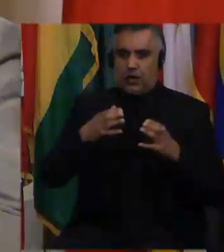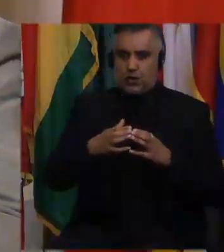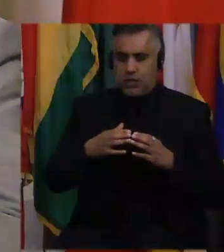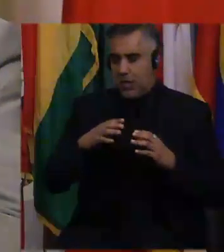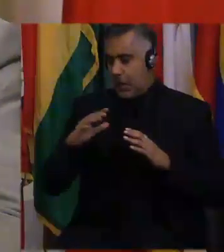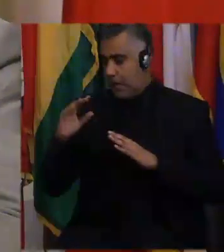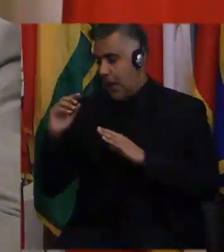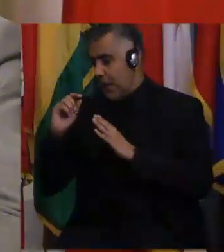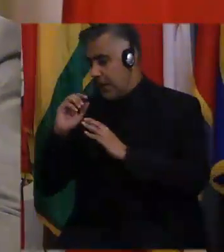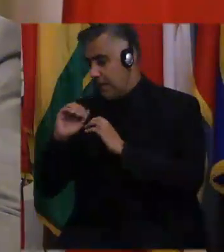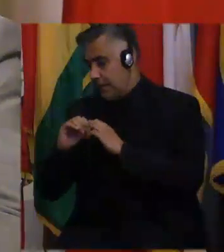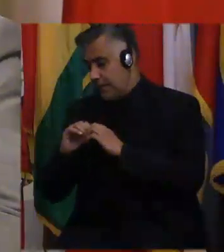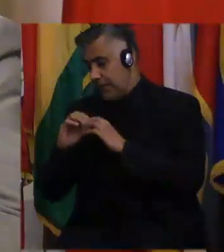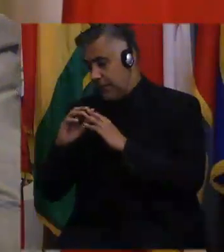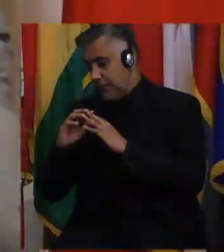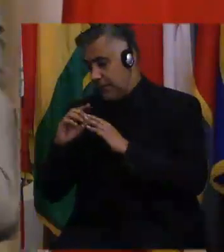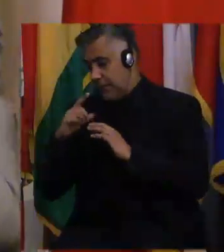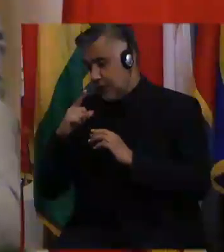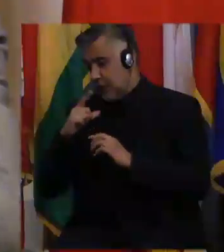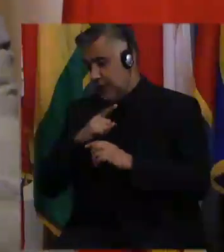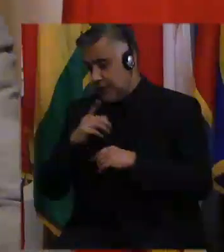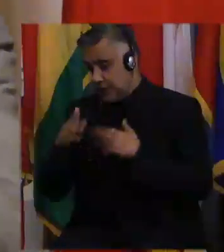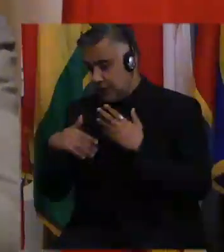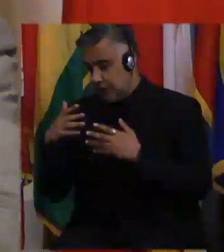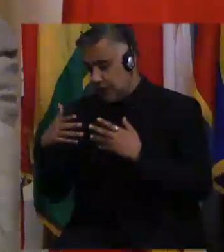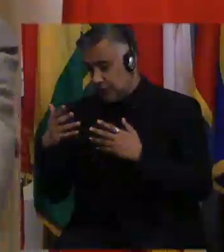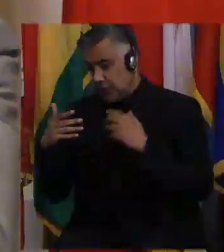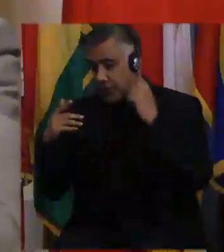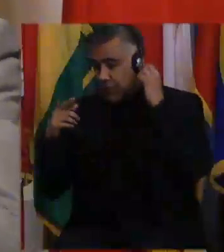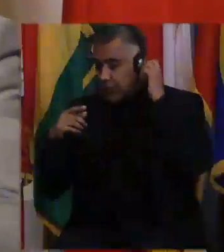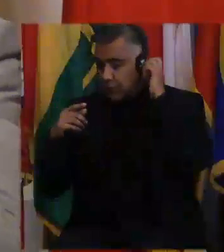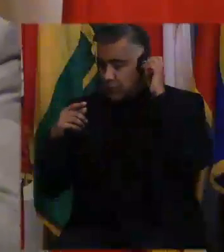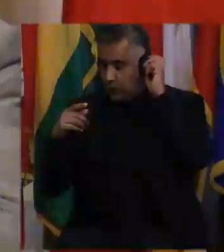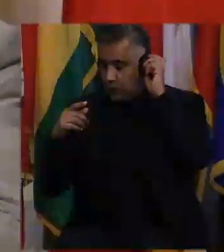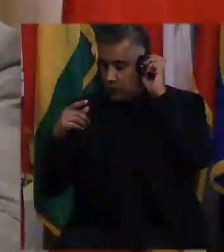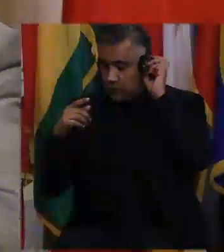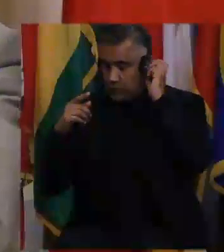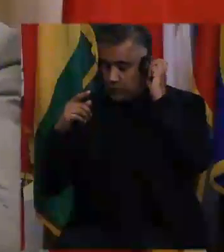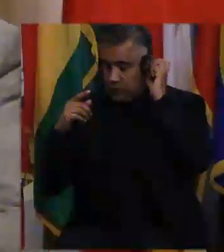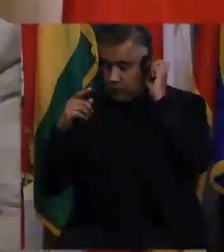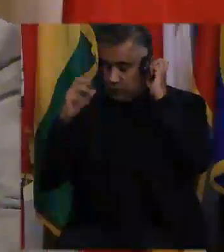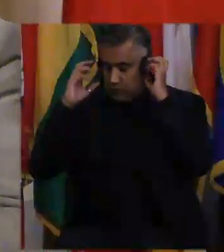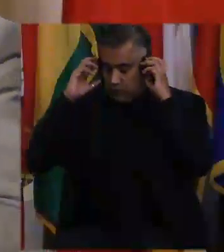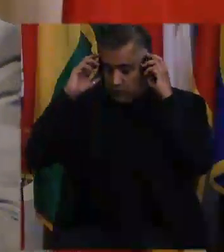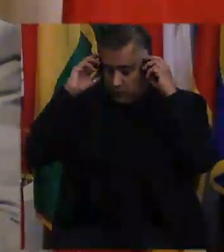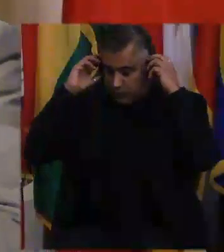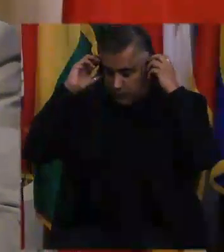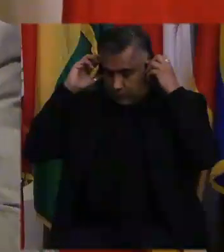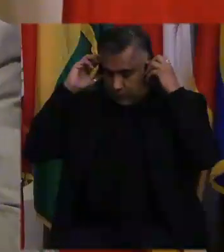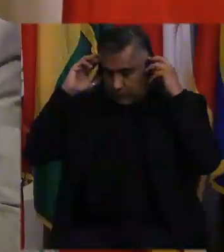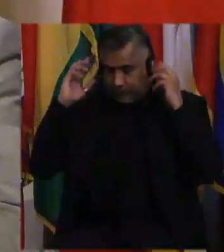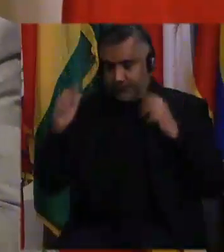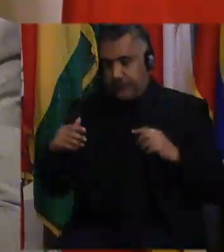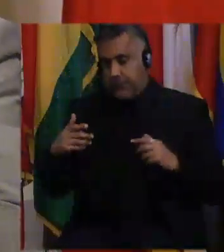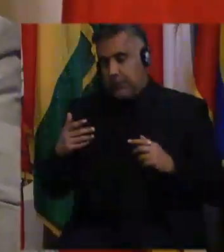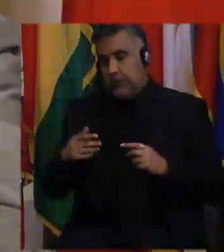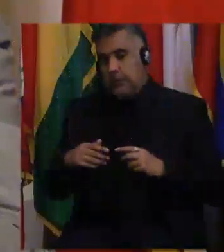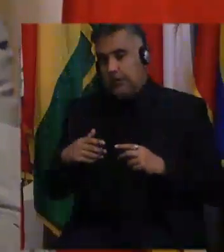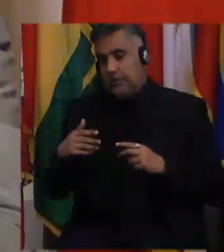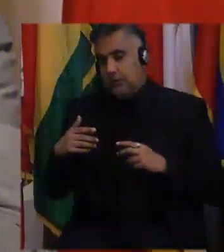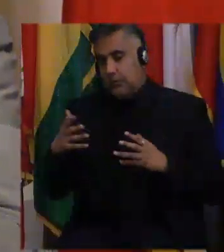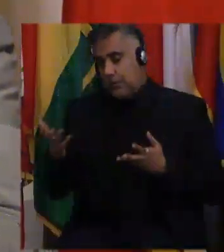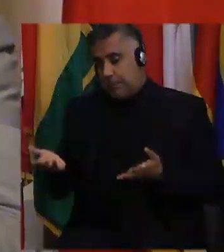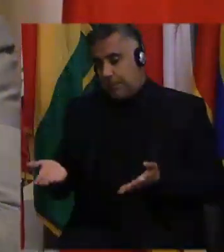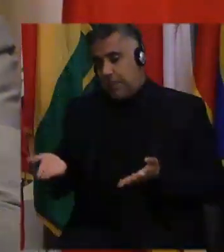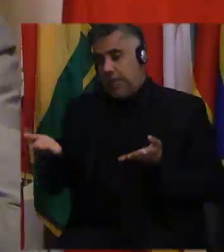para supuestamente corresponder a la opinión de las mayorías instaladas conjunturalmente en esa materia. O sea, los